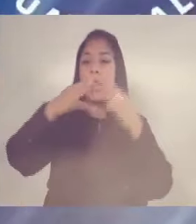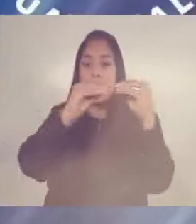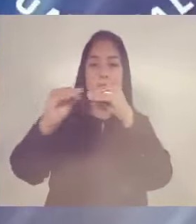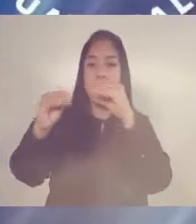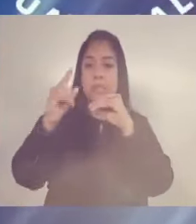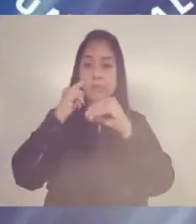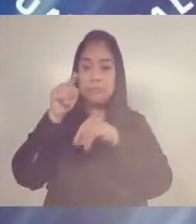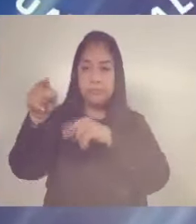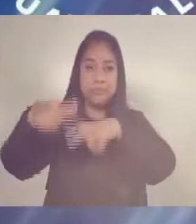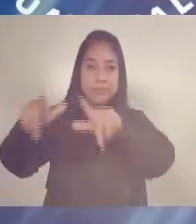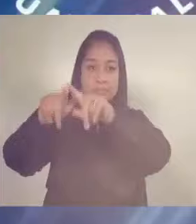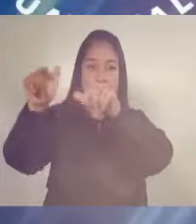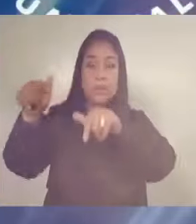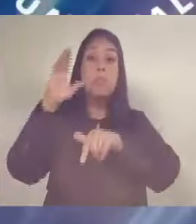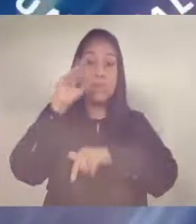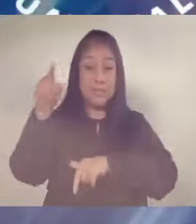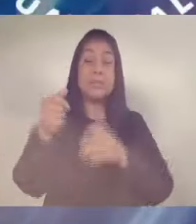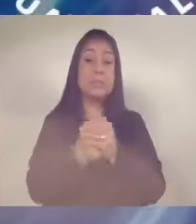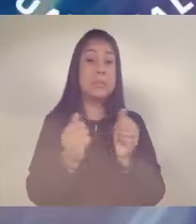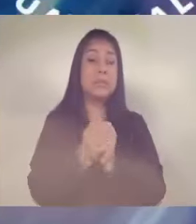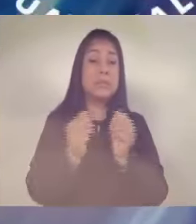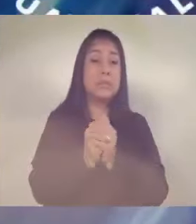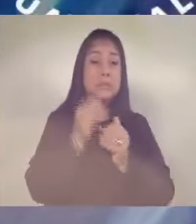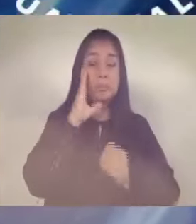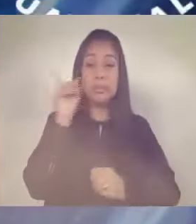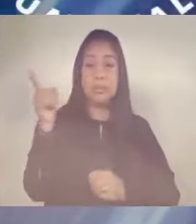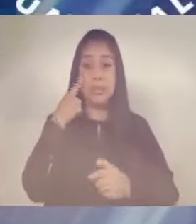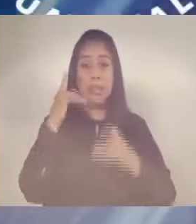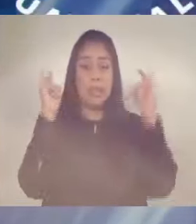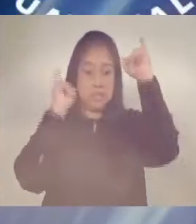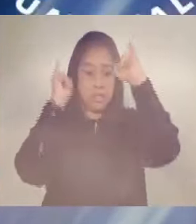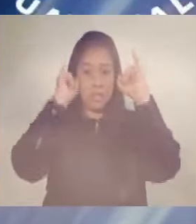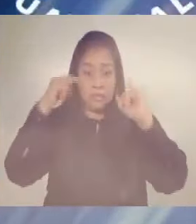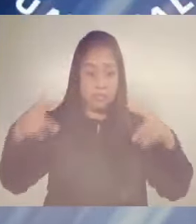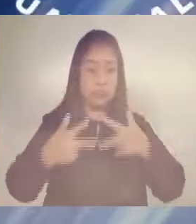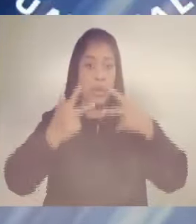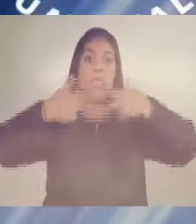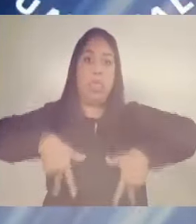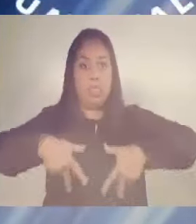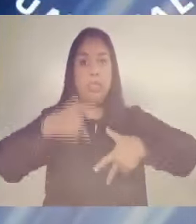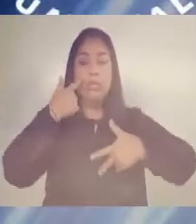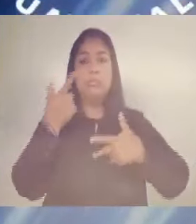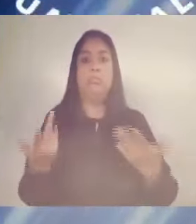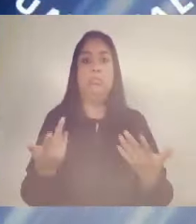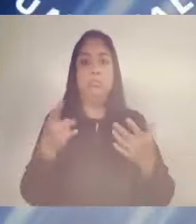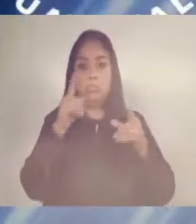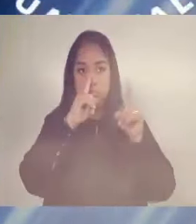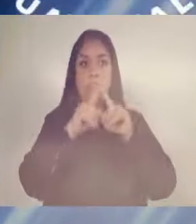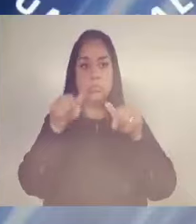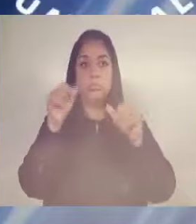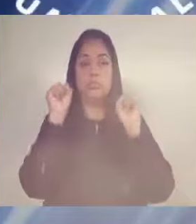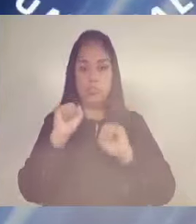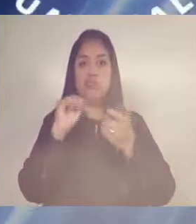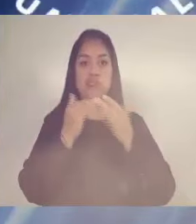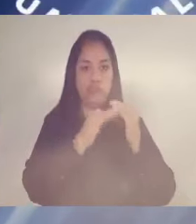esa localidad, porque ellos sí tenían preocupación acerca de la carga pesada y del tráfico que podía dañar su